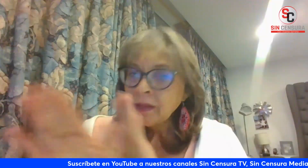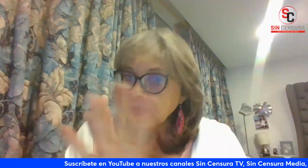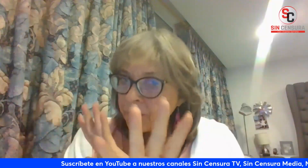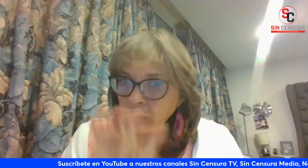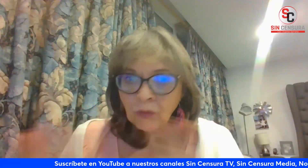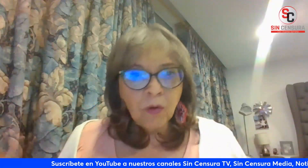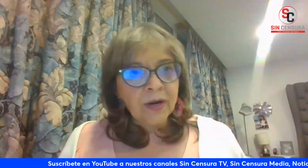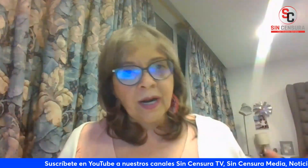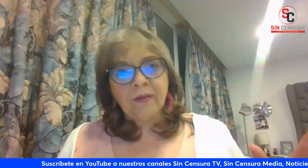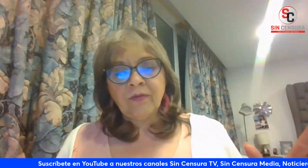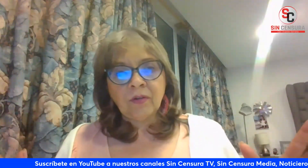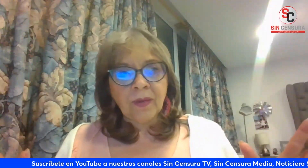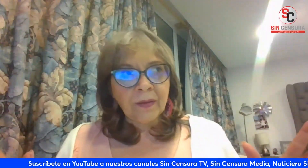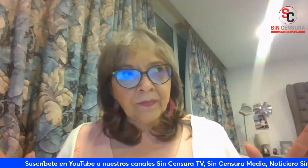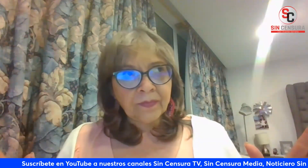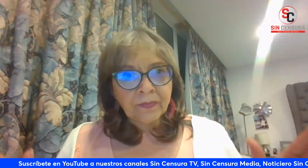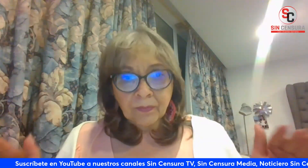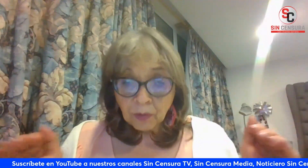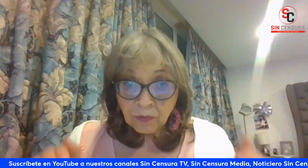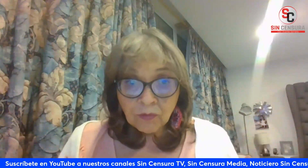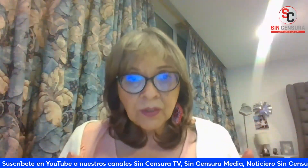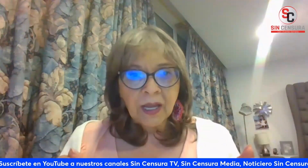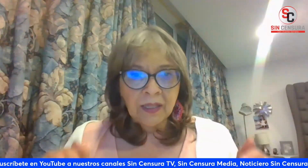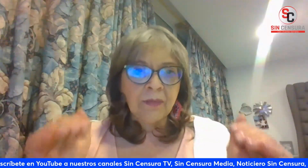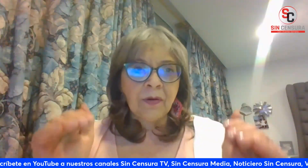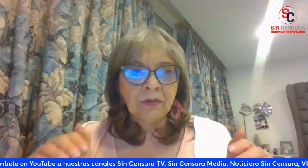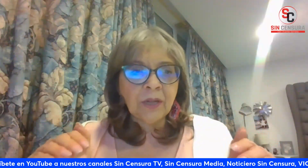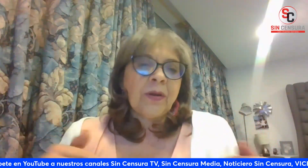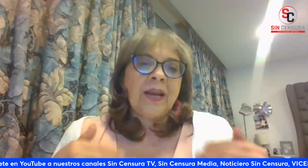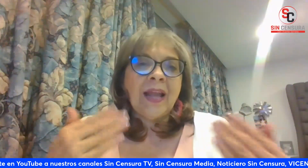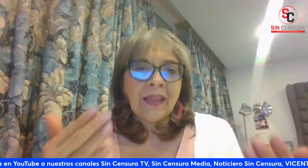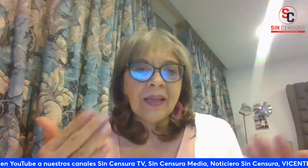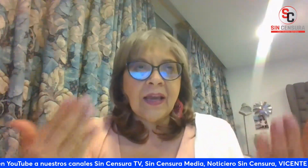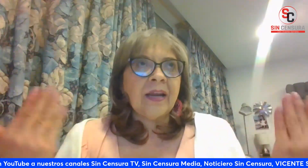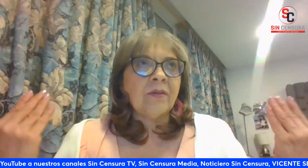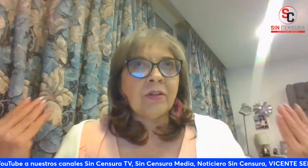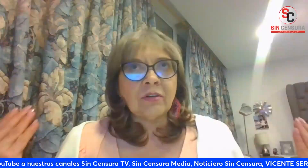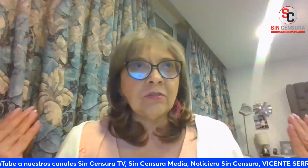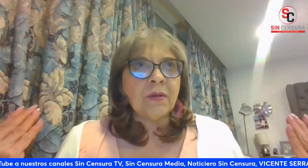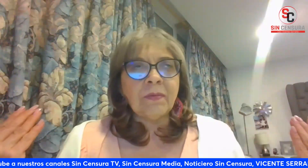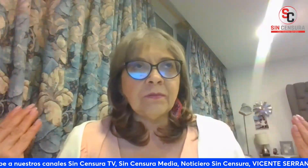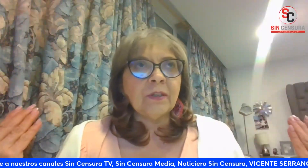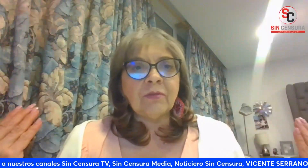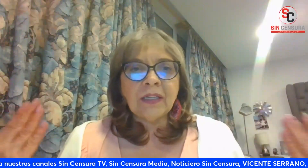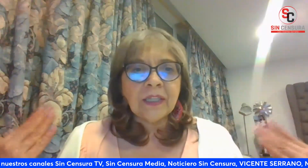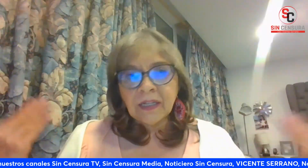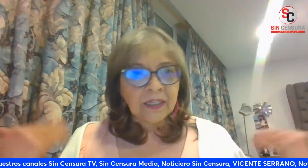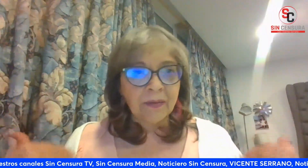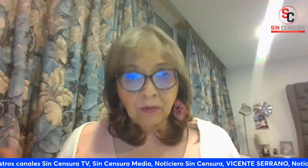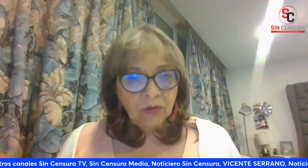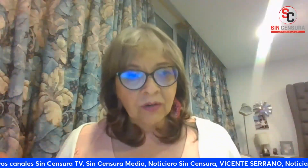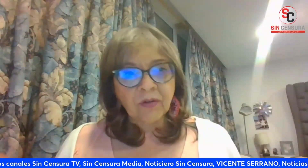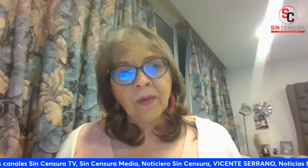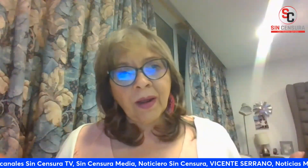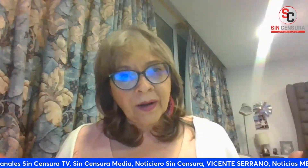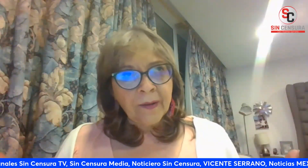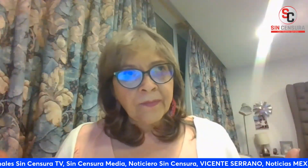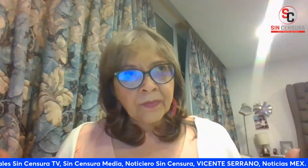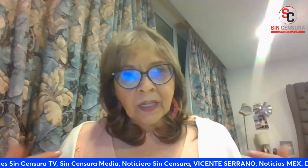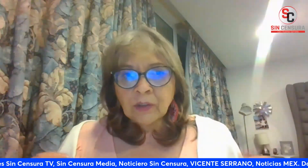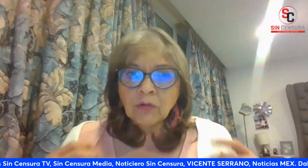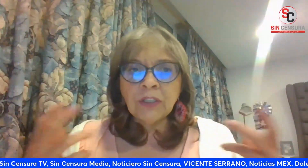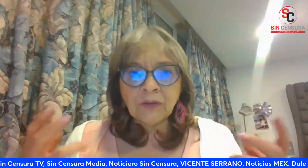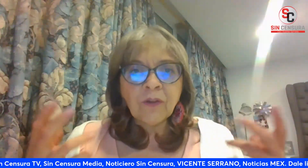pasó, tampoco hubo una reforma profunda en el Poder Judicial, porque nadie que gana 400,000 pesos mensuales se va a